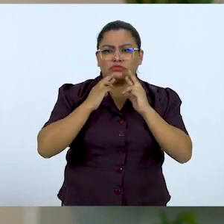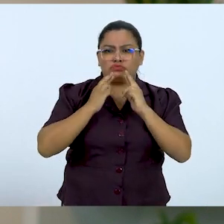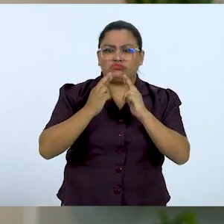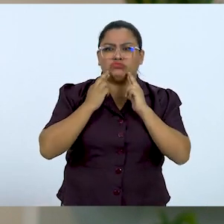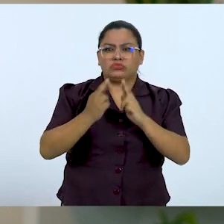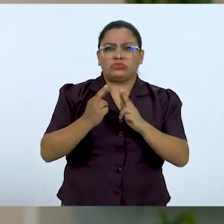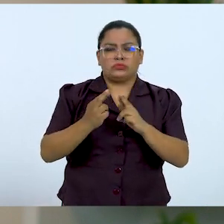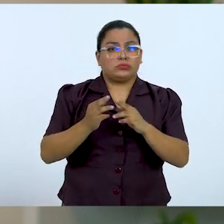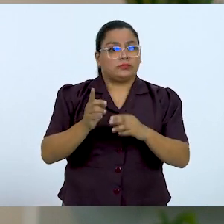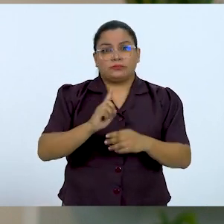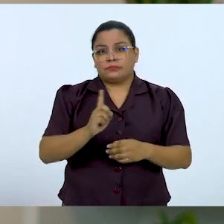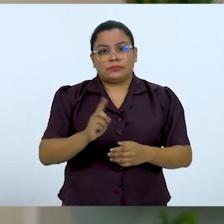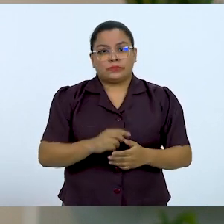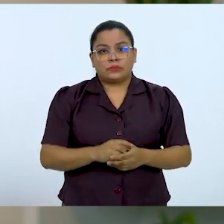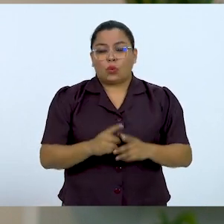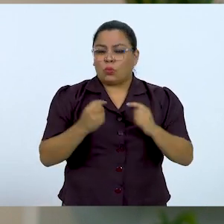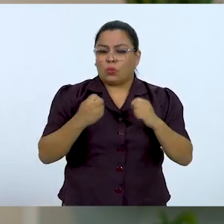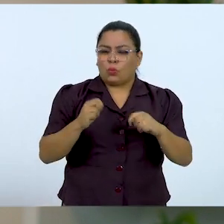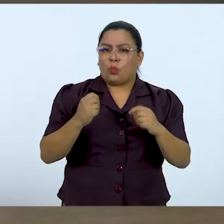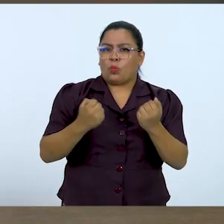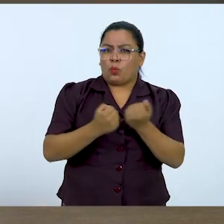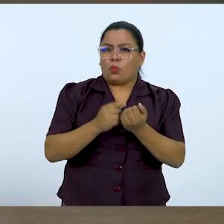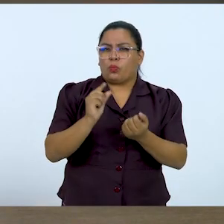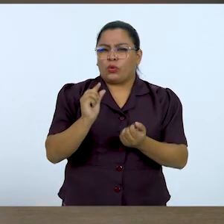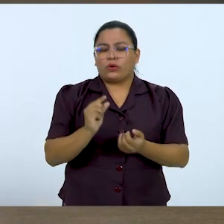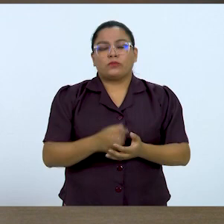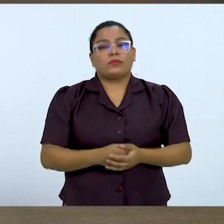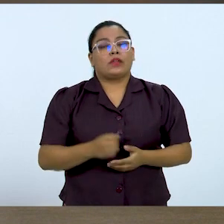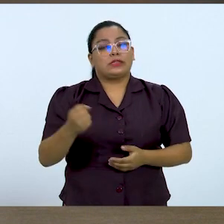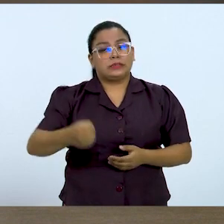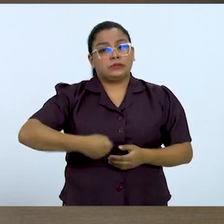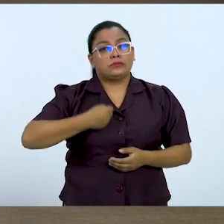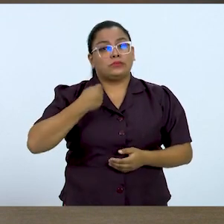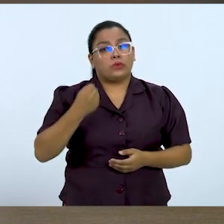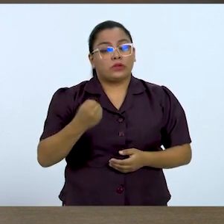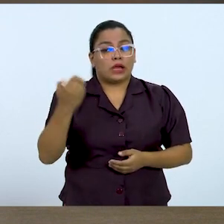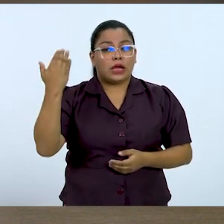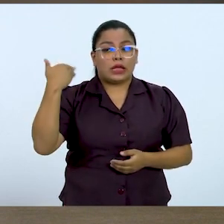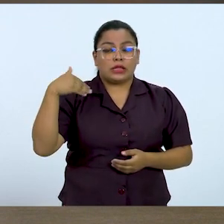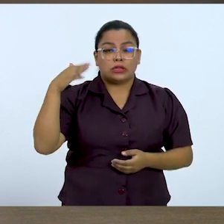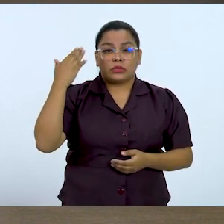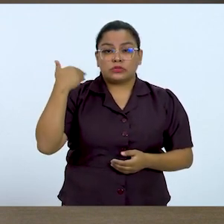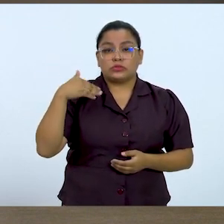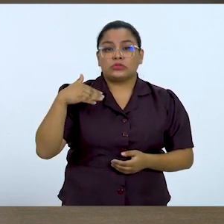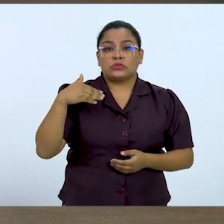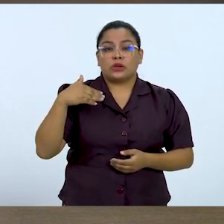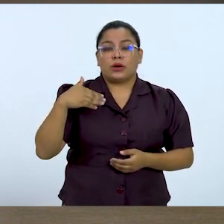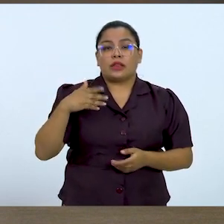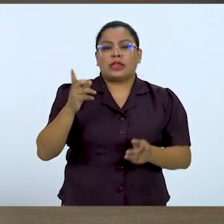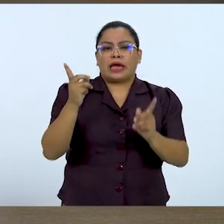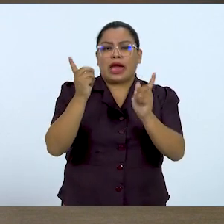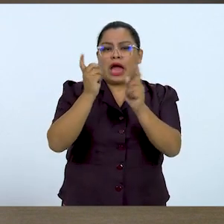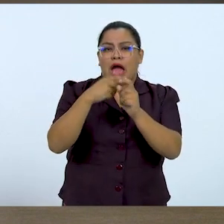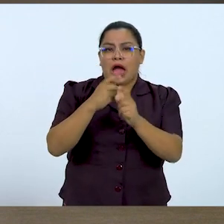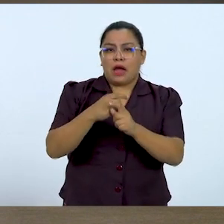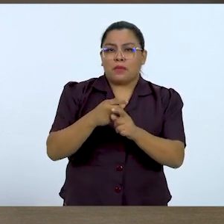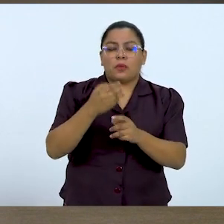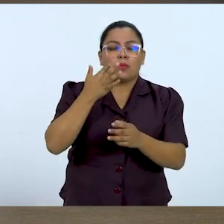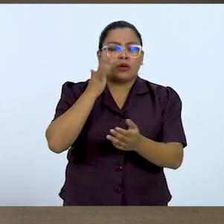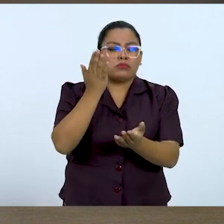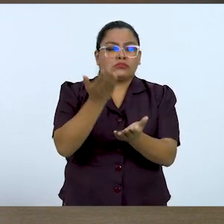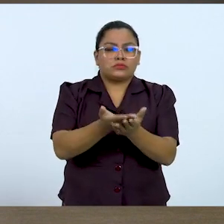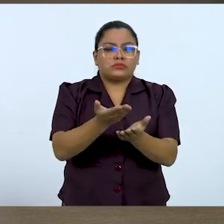solución del problema. Es importante generar hábitos de autocorrección, es